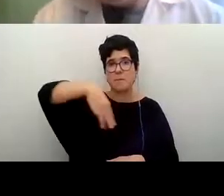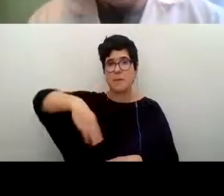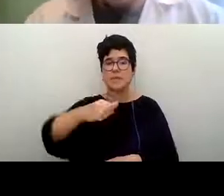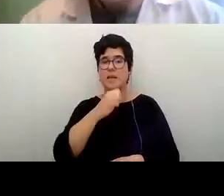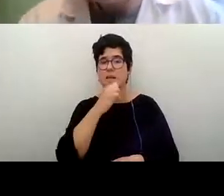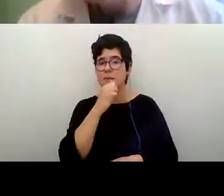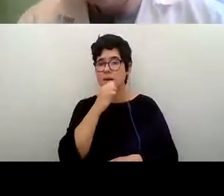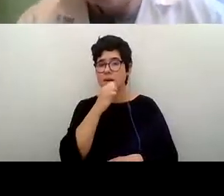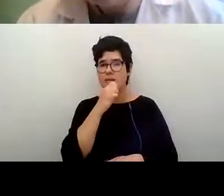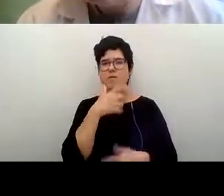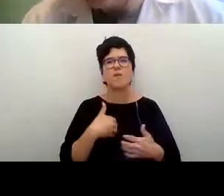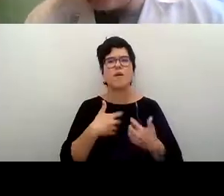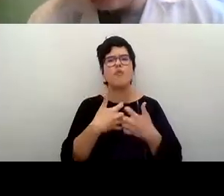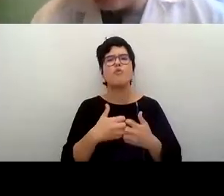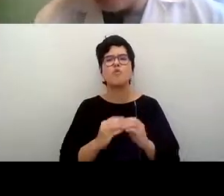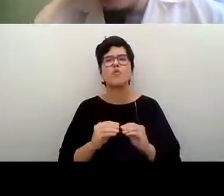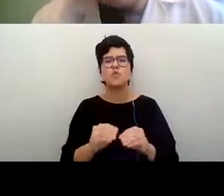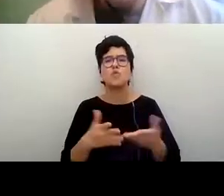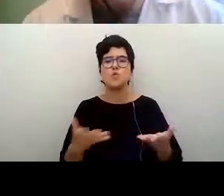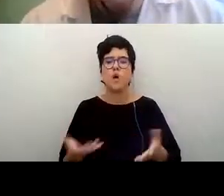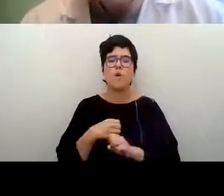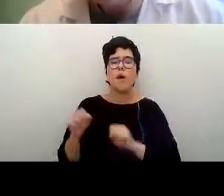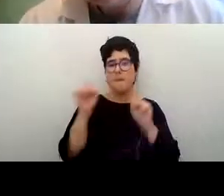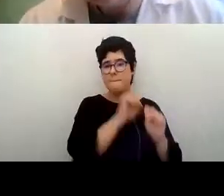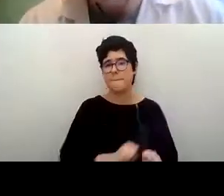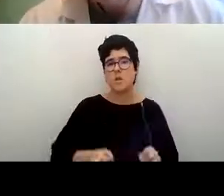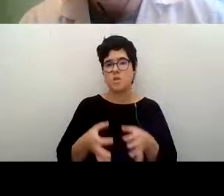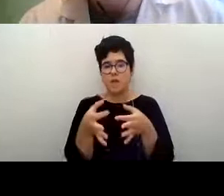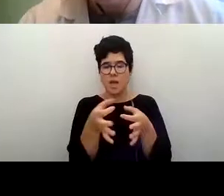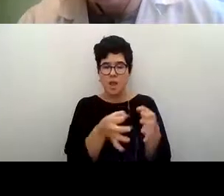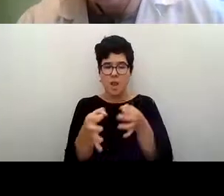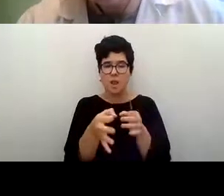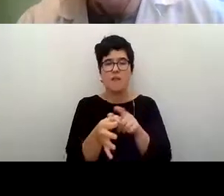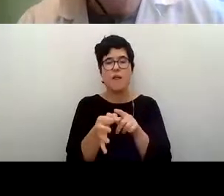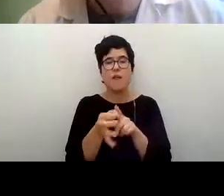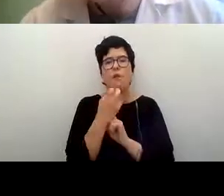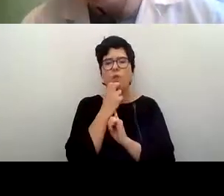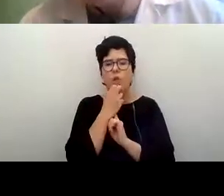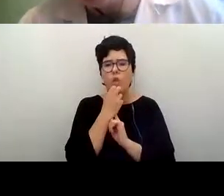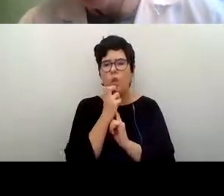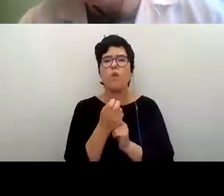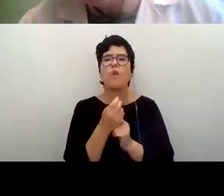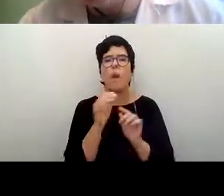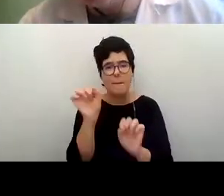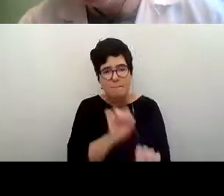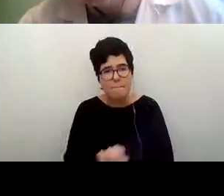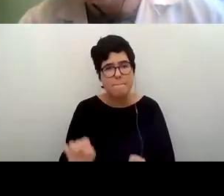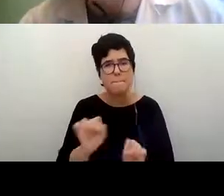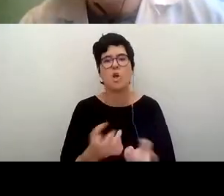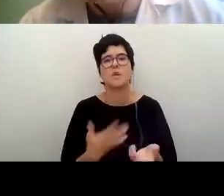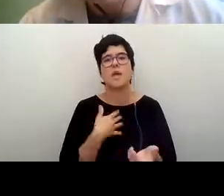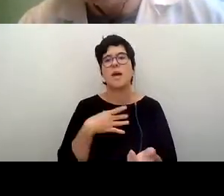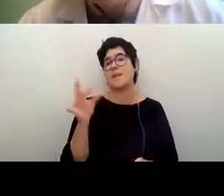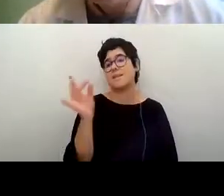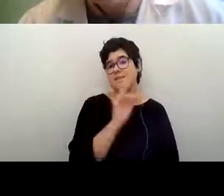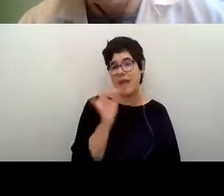estas funciones que veis aquí: protección respecto a la oxidación celular, ya hemos comentado que el selenio estaría implicado en ese sentido, la vitamina E y el resveratrol y